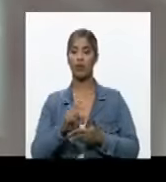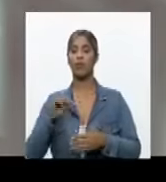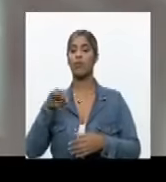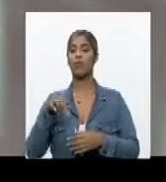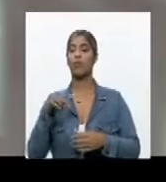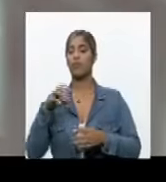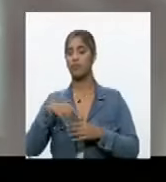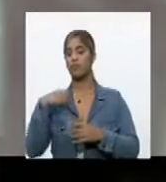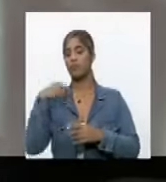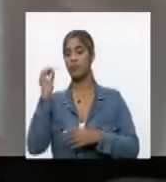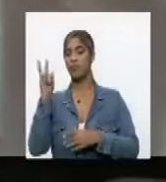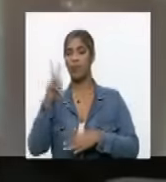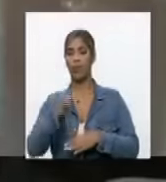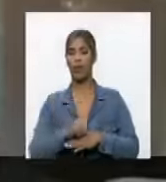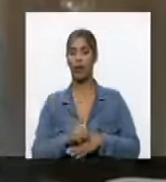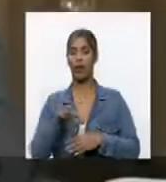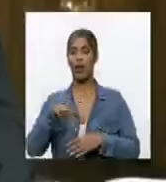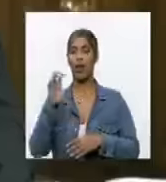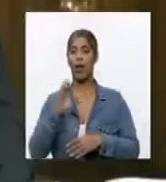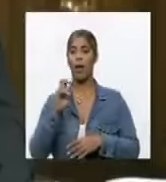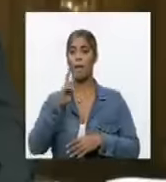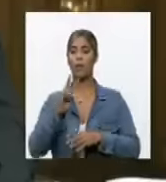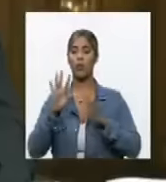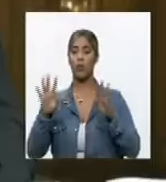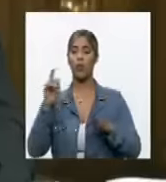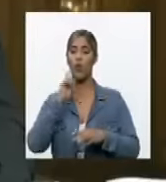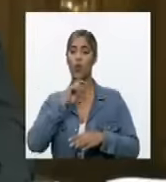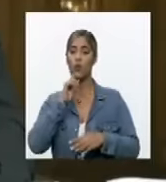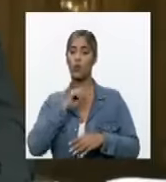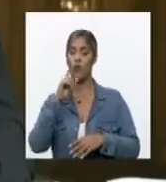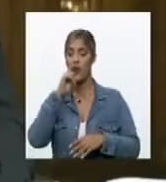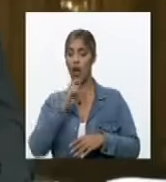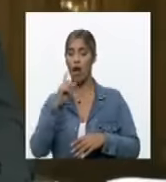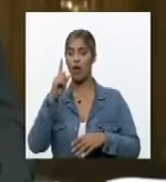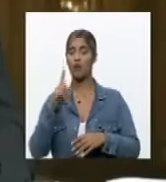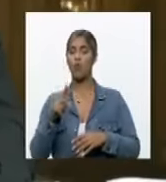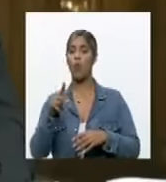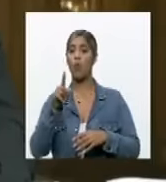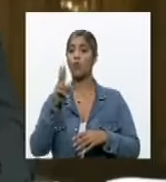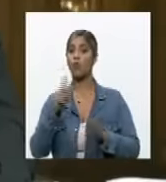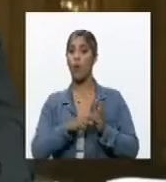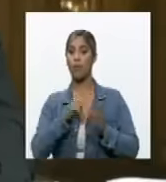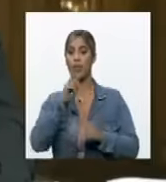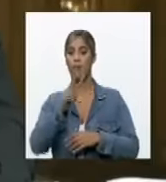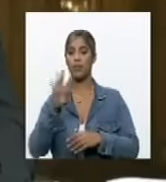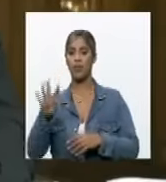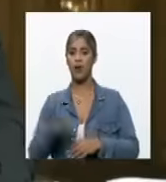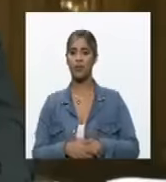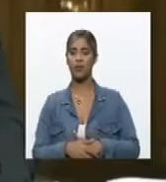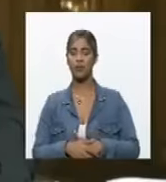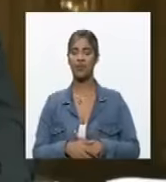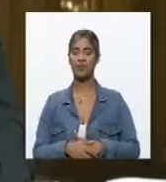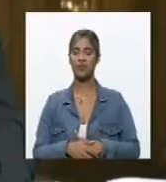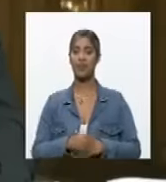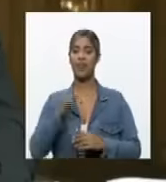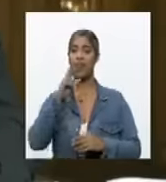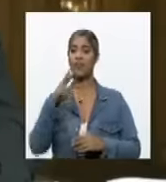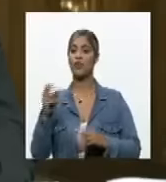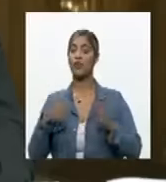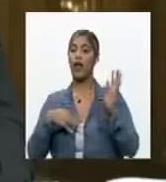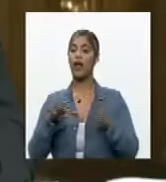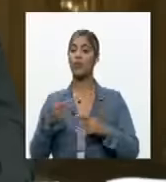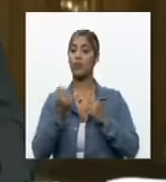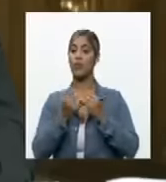Legislativo, sede de la Asamblea Nacional en Caracas, a los 29 días del mes de octubre de 2024, año 214